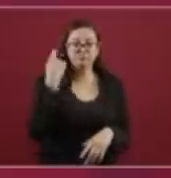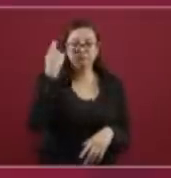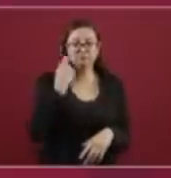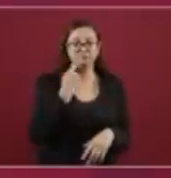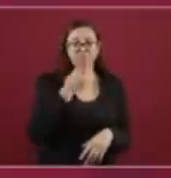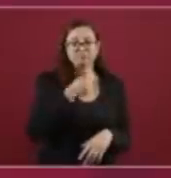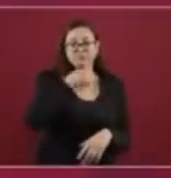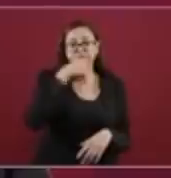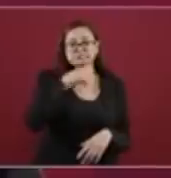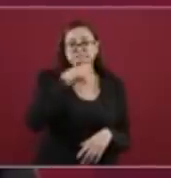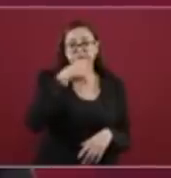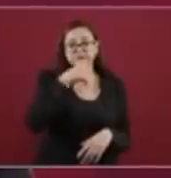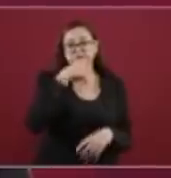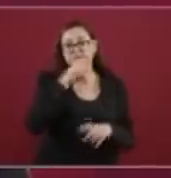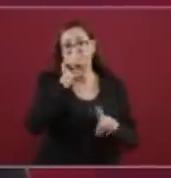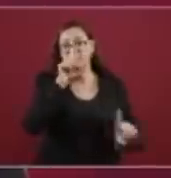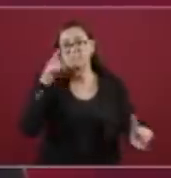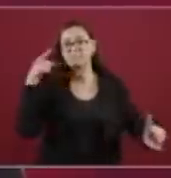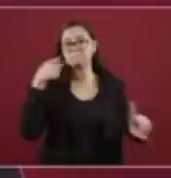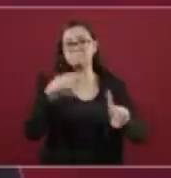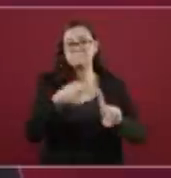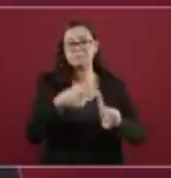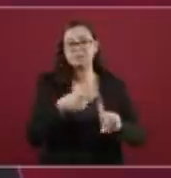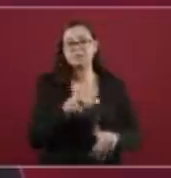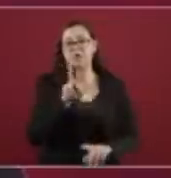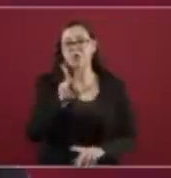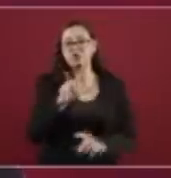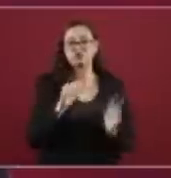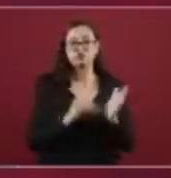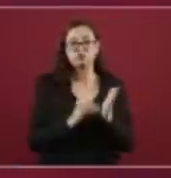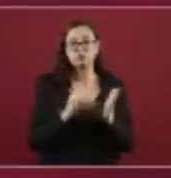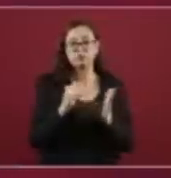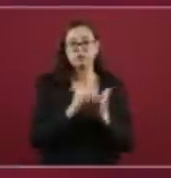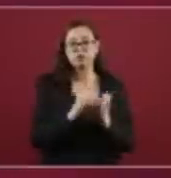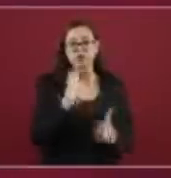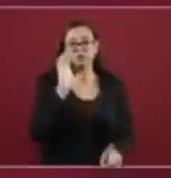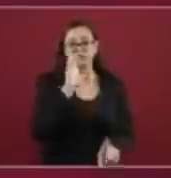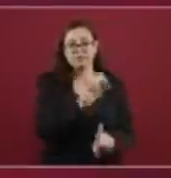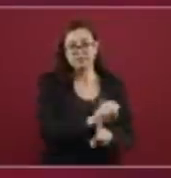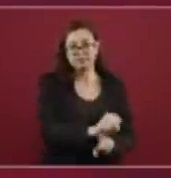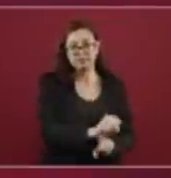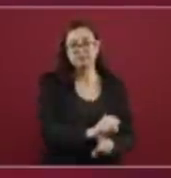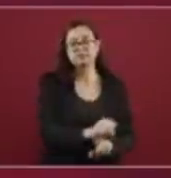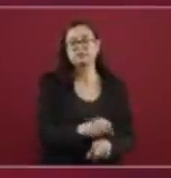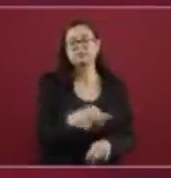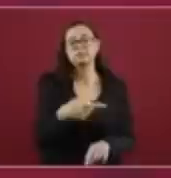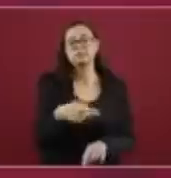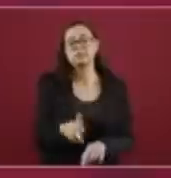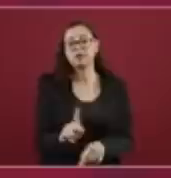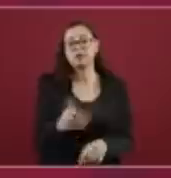de 8 millones y se están atendiendo